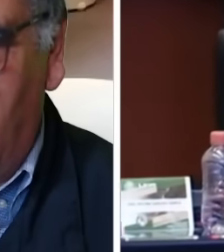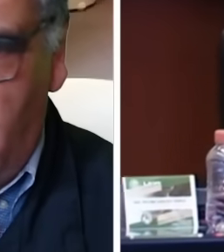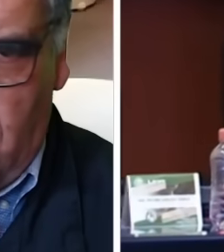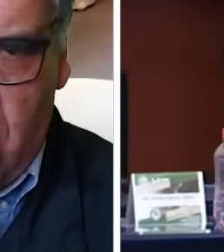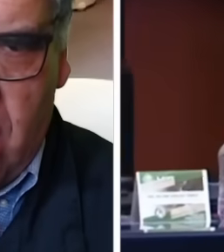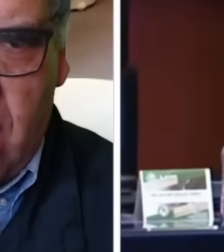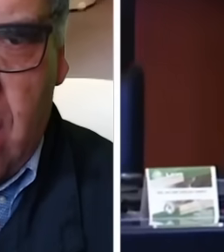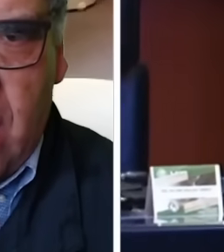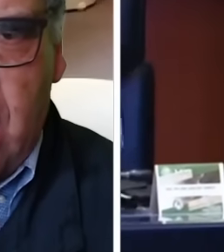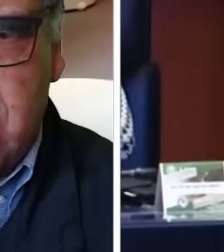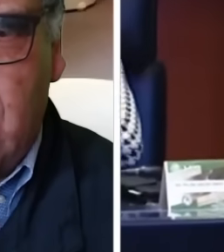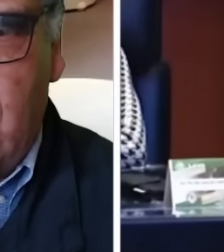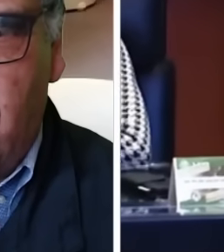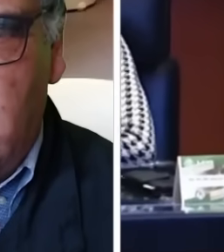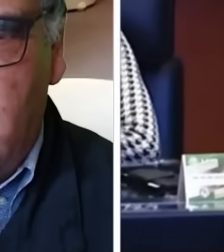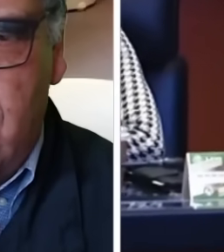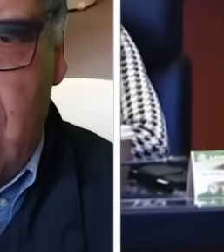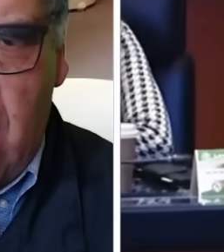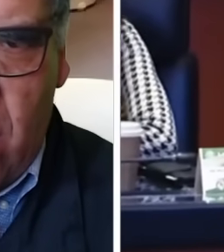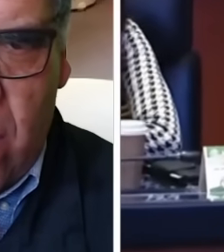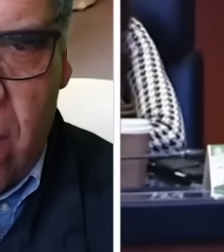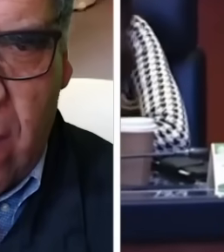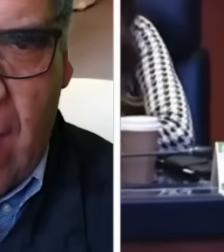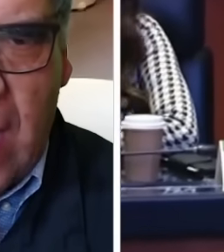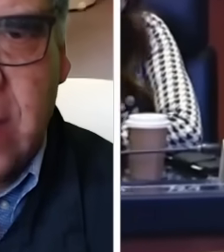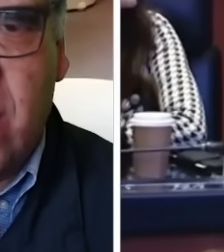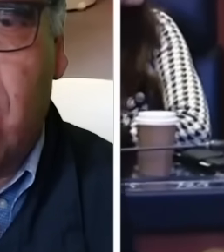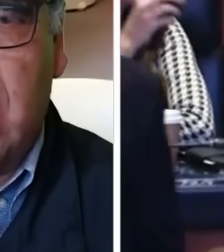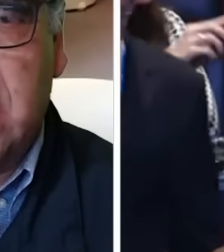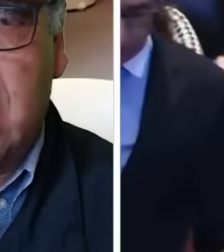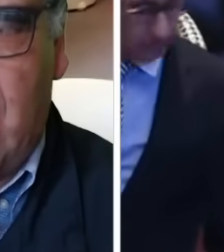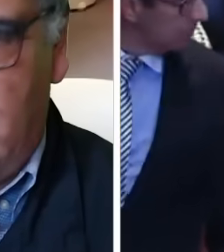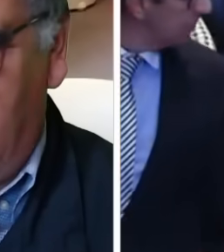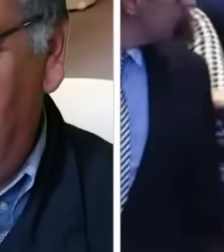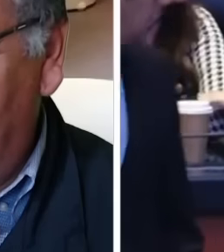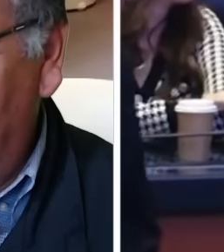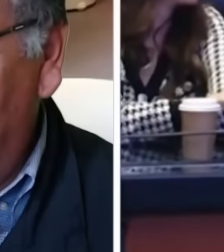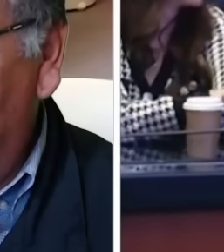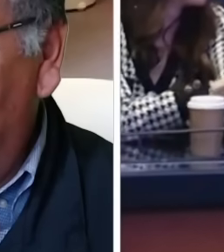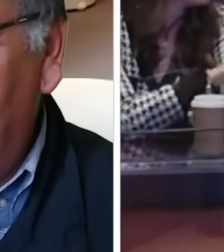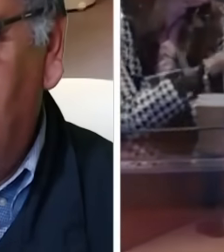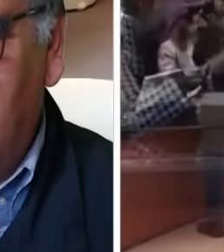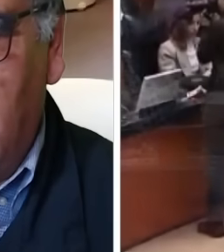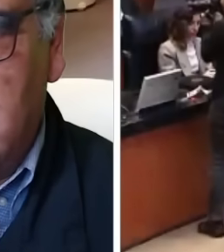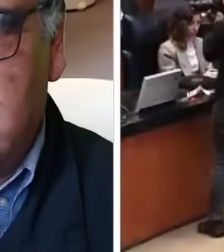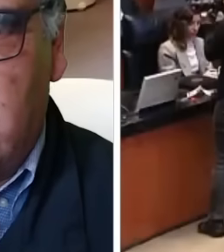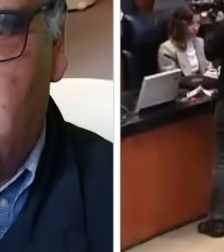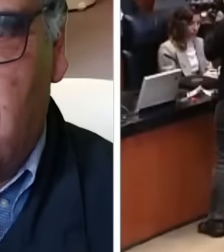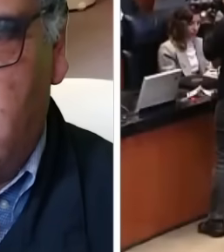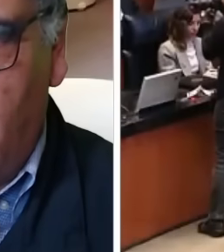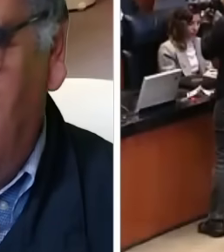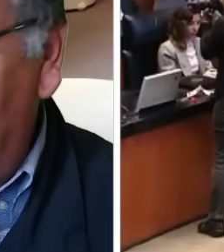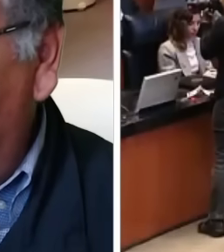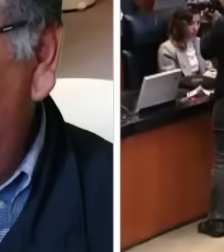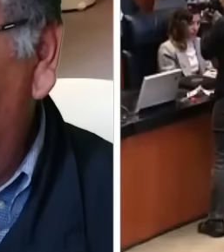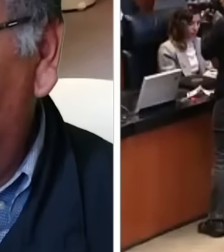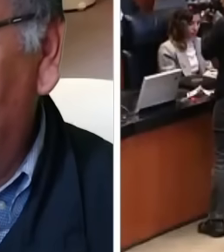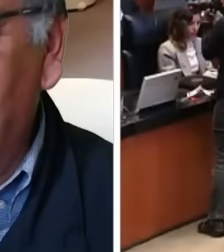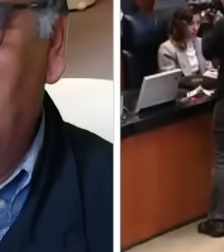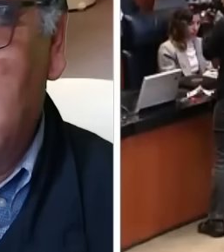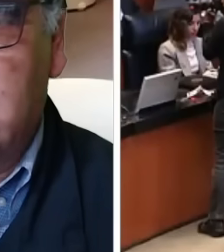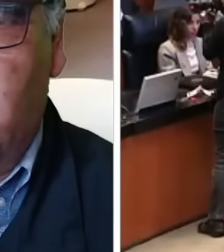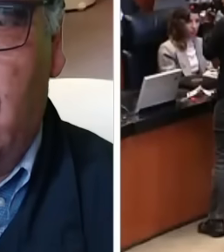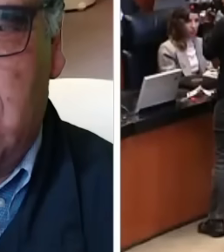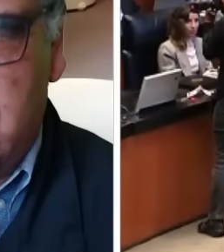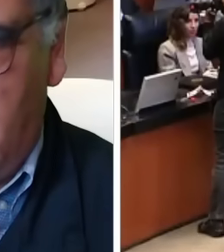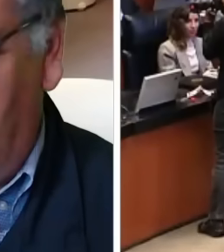un agarrón. Y es que Carolina Villano ha sido magistrada. El senador de Morena